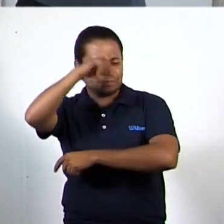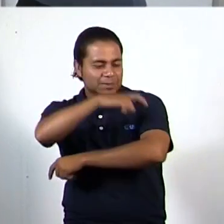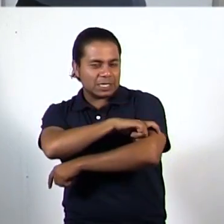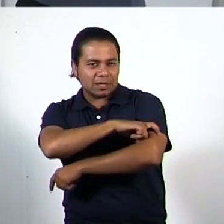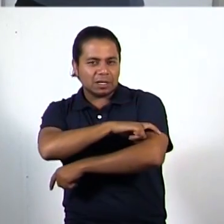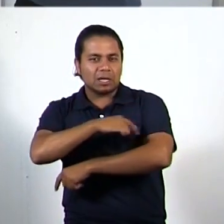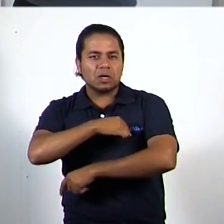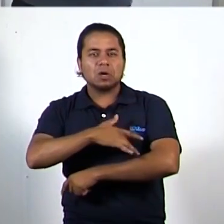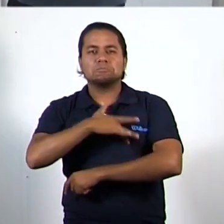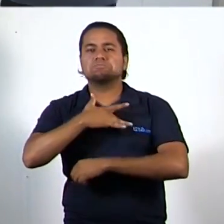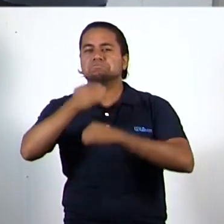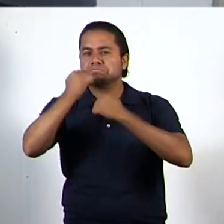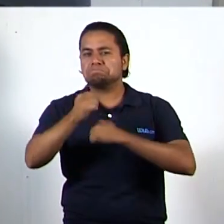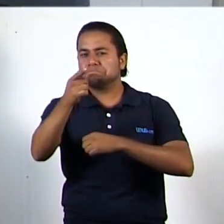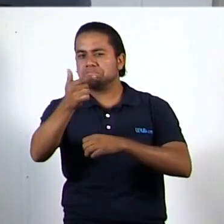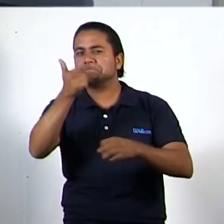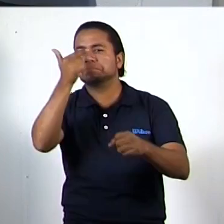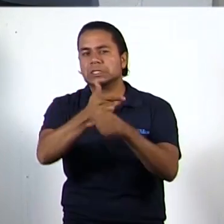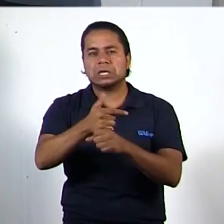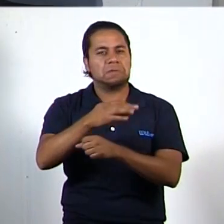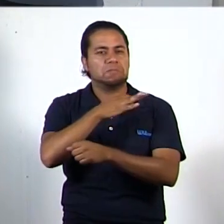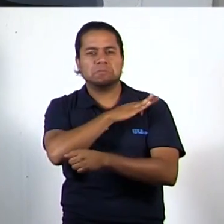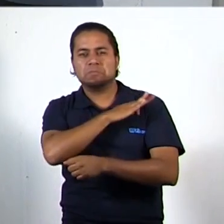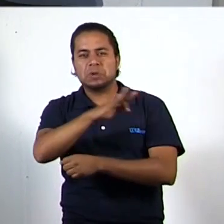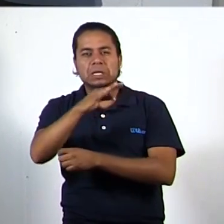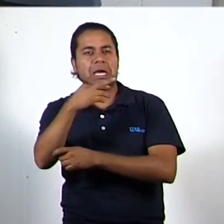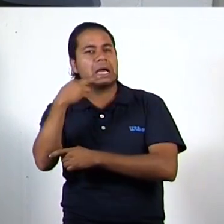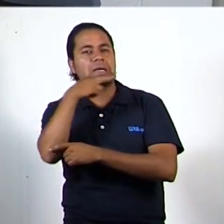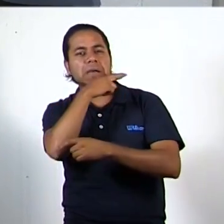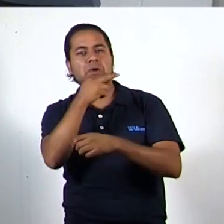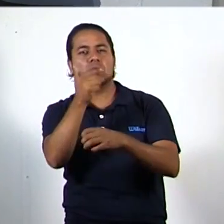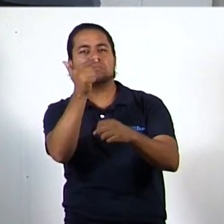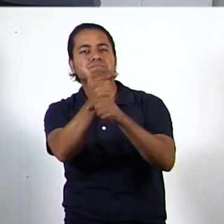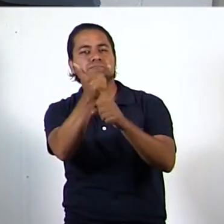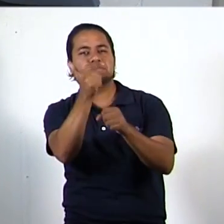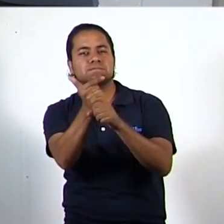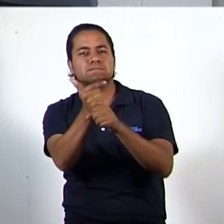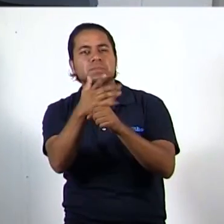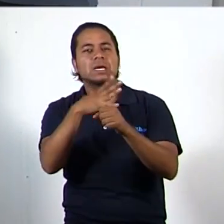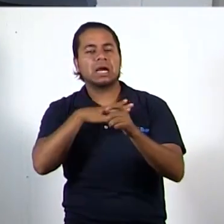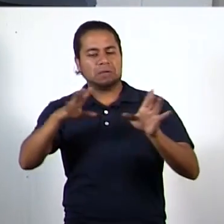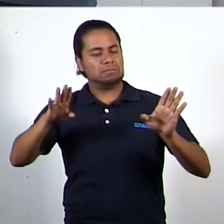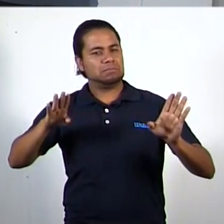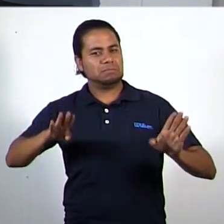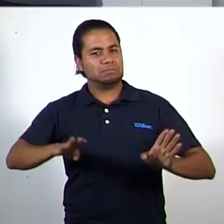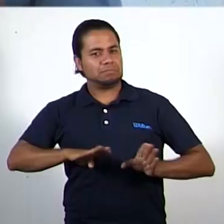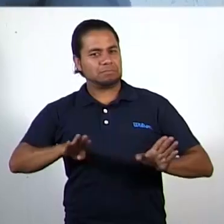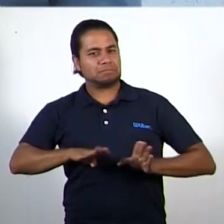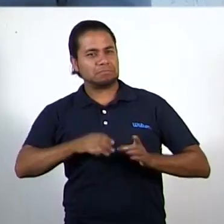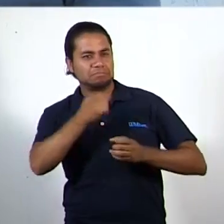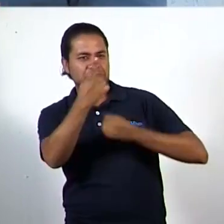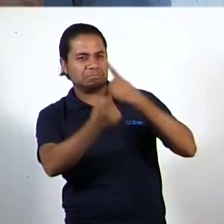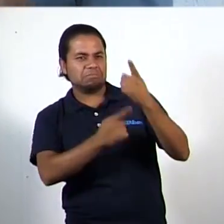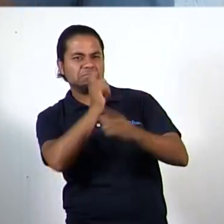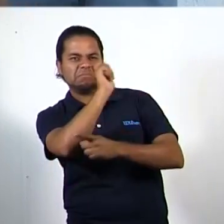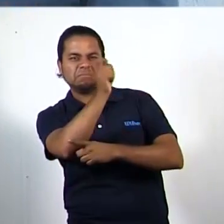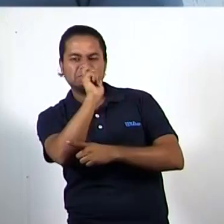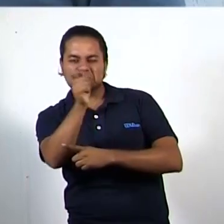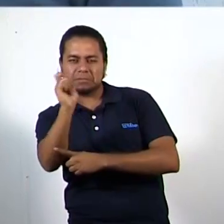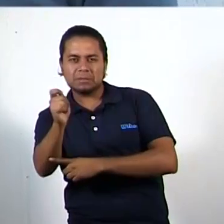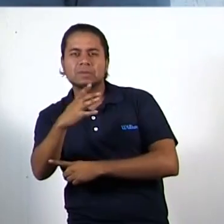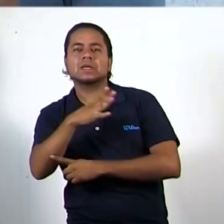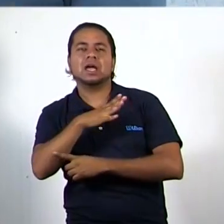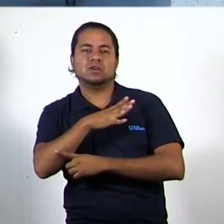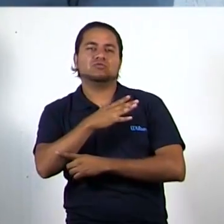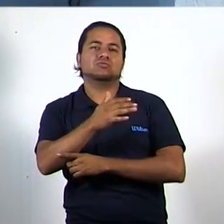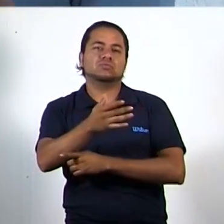que podrás darte cuenta o podrás identificar algunos elementos o algunos símbolos que se están